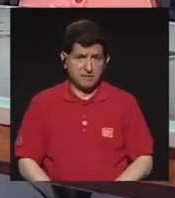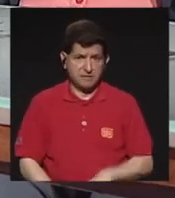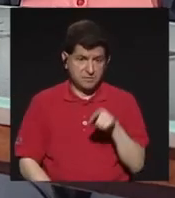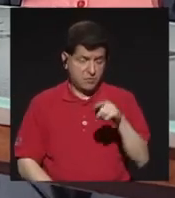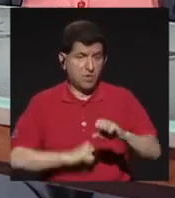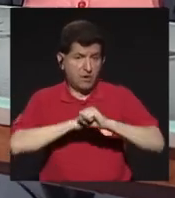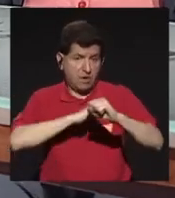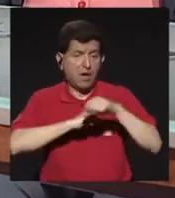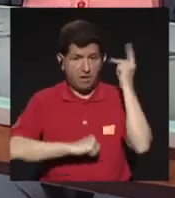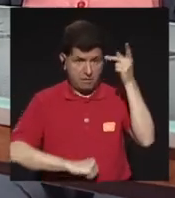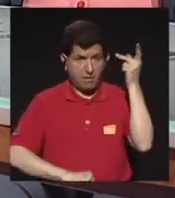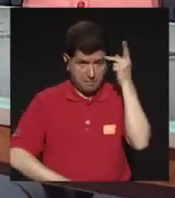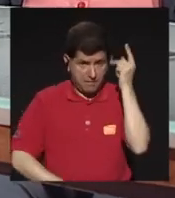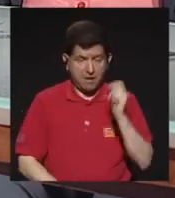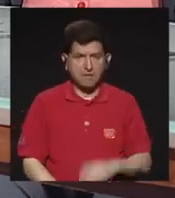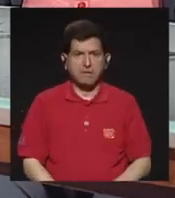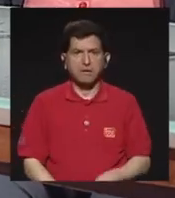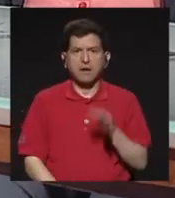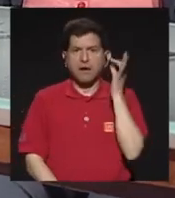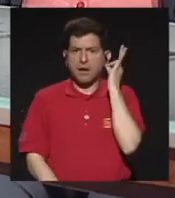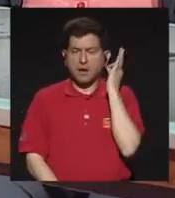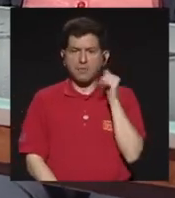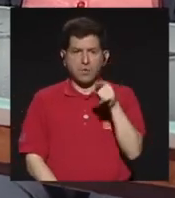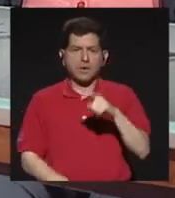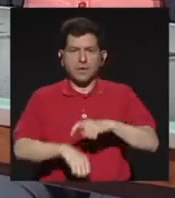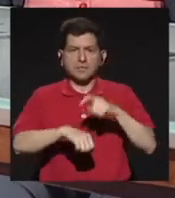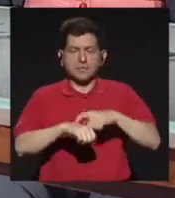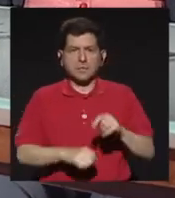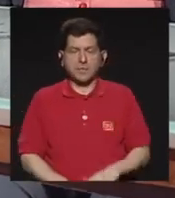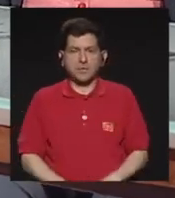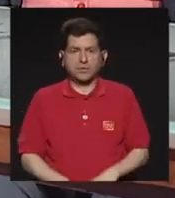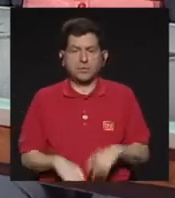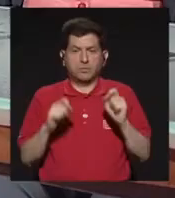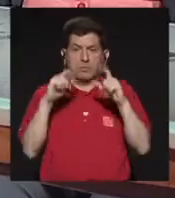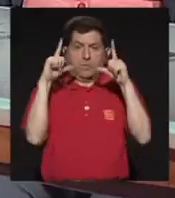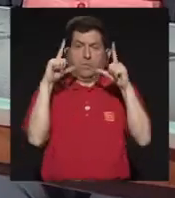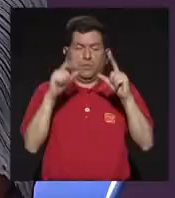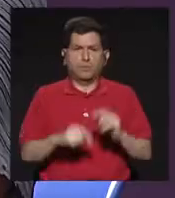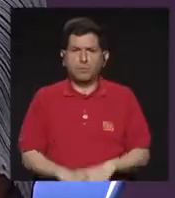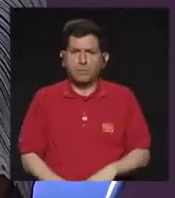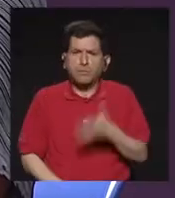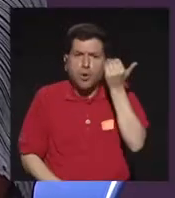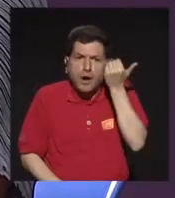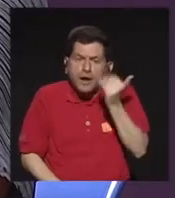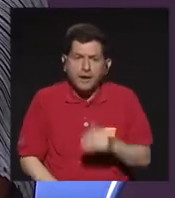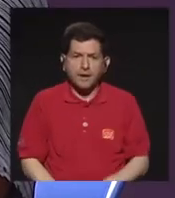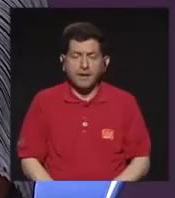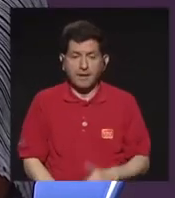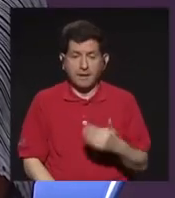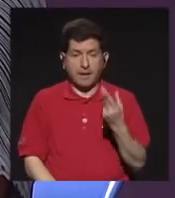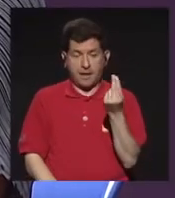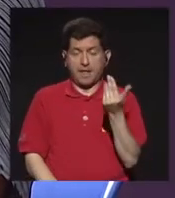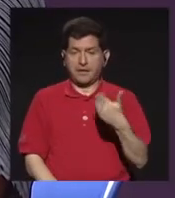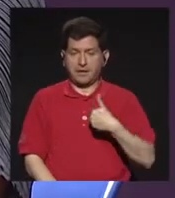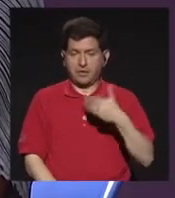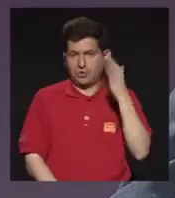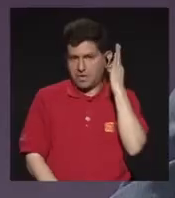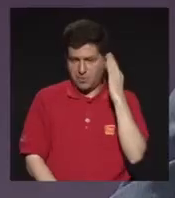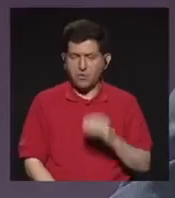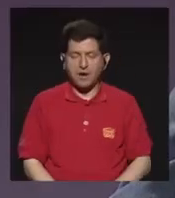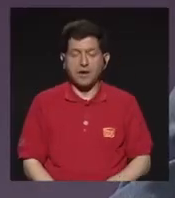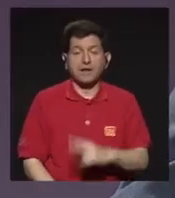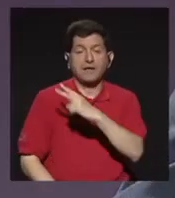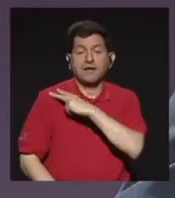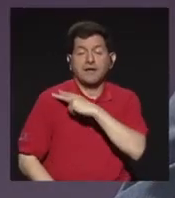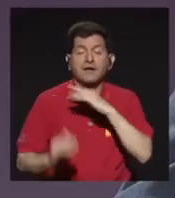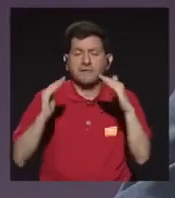una campaña política. De la mujer se le levantan las antenitas y dice, no, ¿por qué? Porque el dinero que tenemos las mujeres, y si somos jefas de